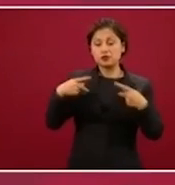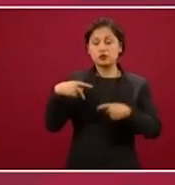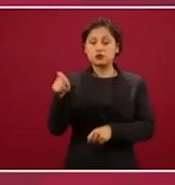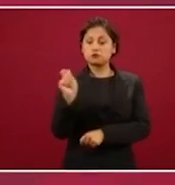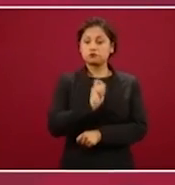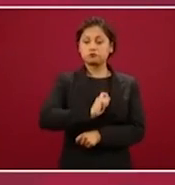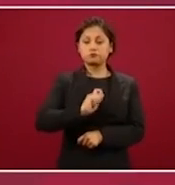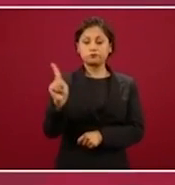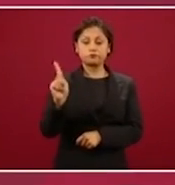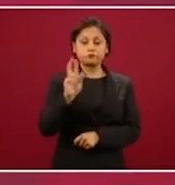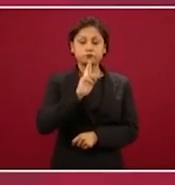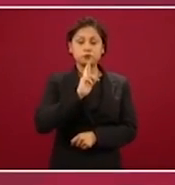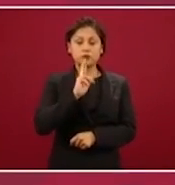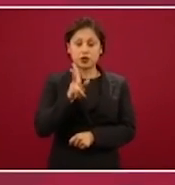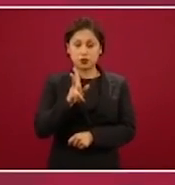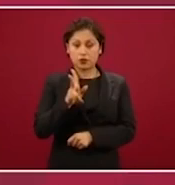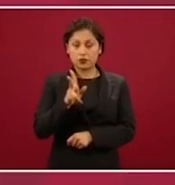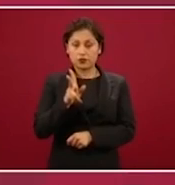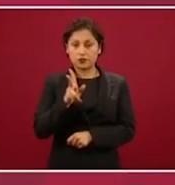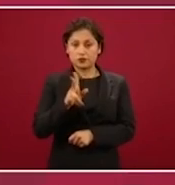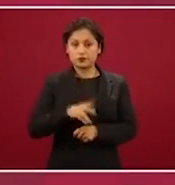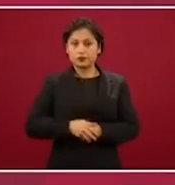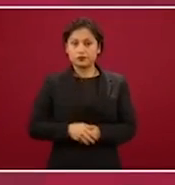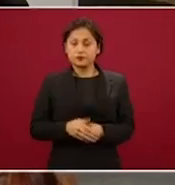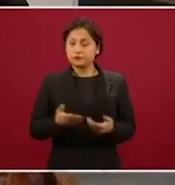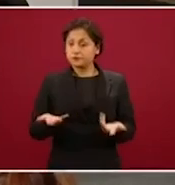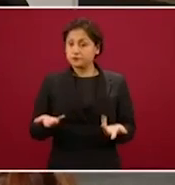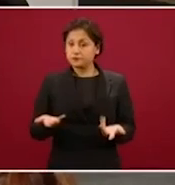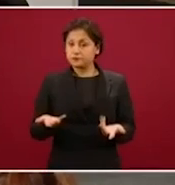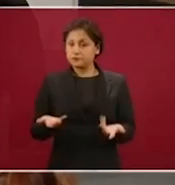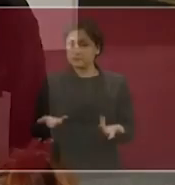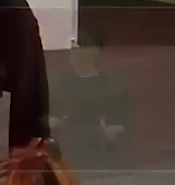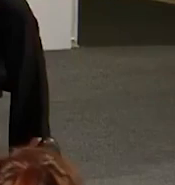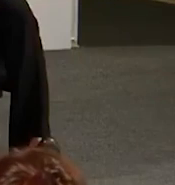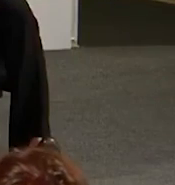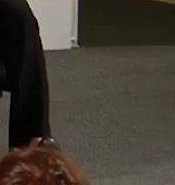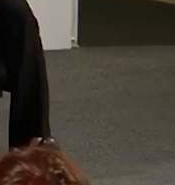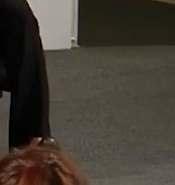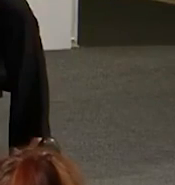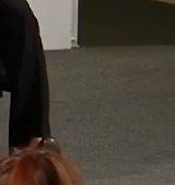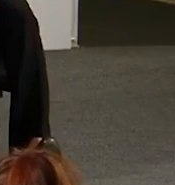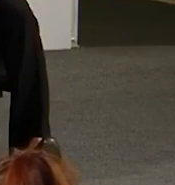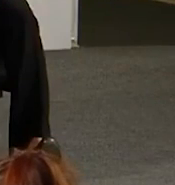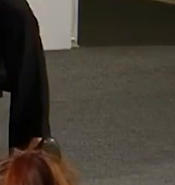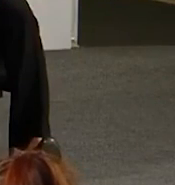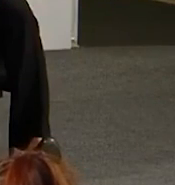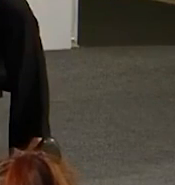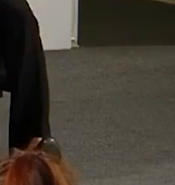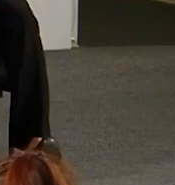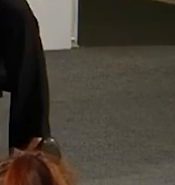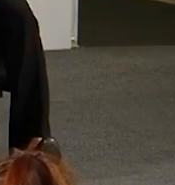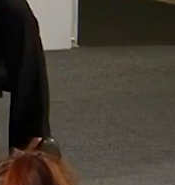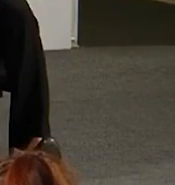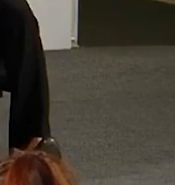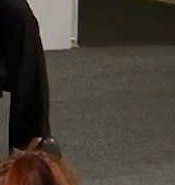Que imagínense no cuidar la calidad de los medicamentos,